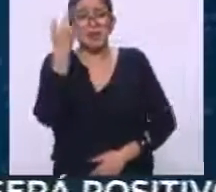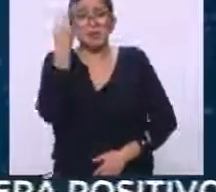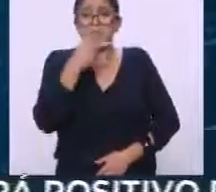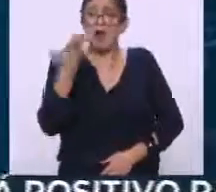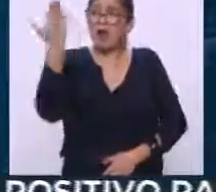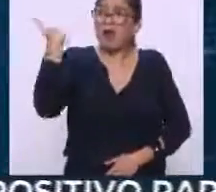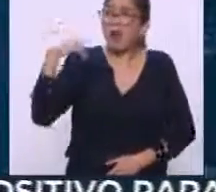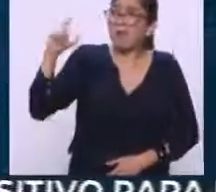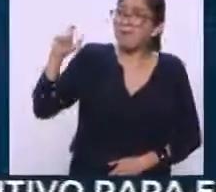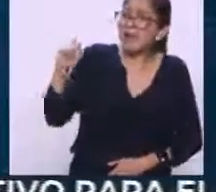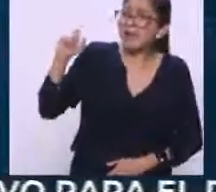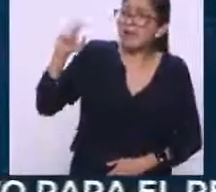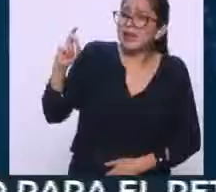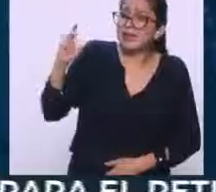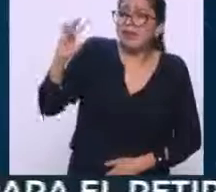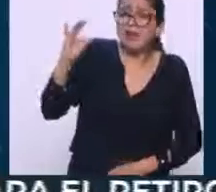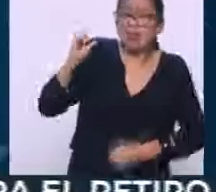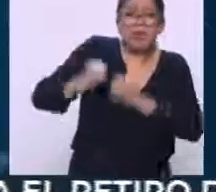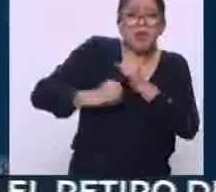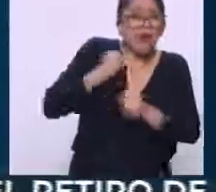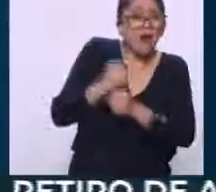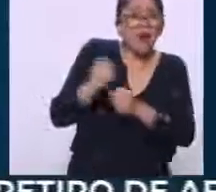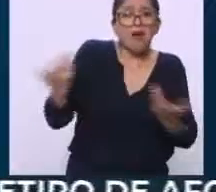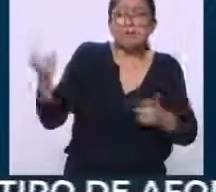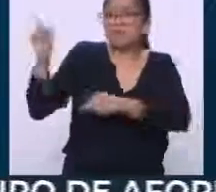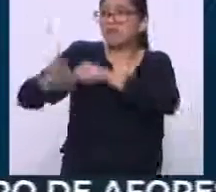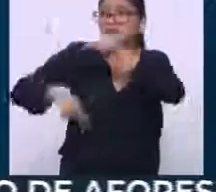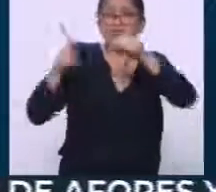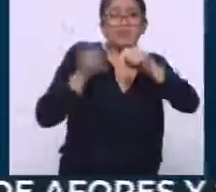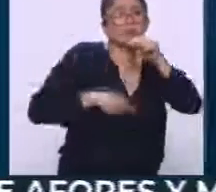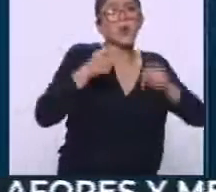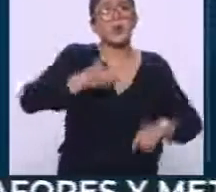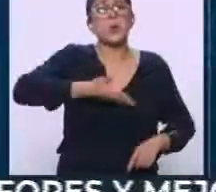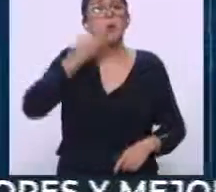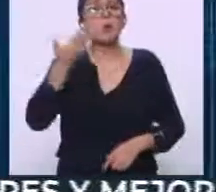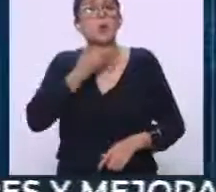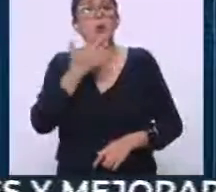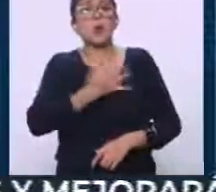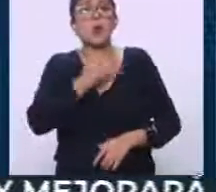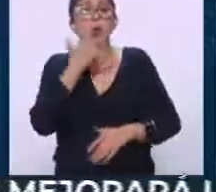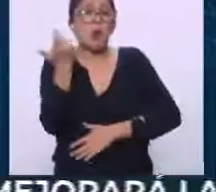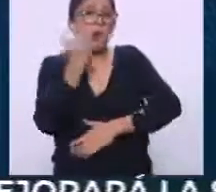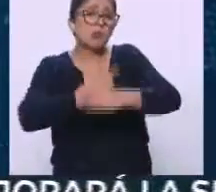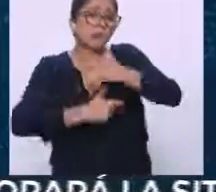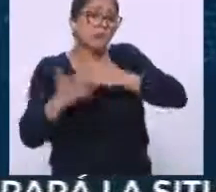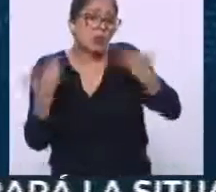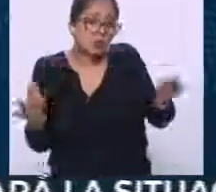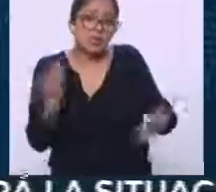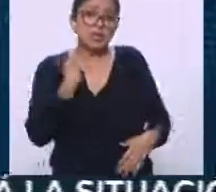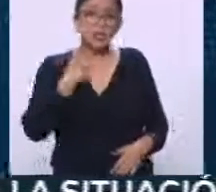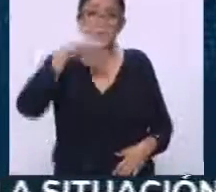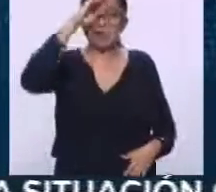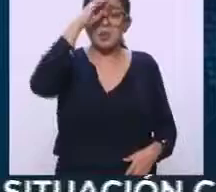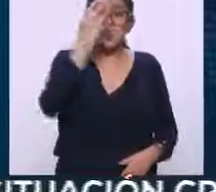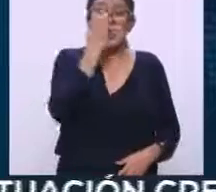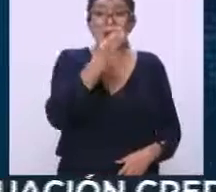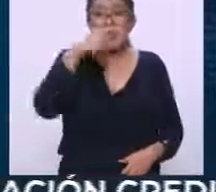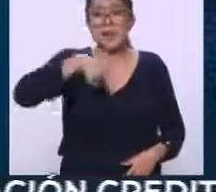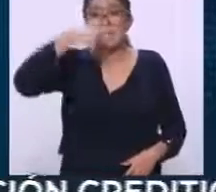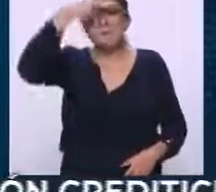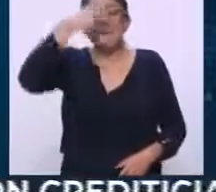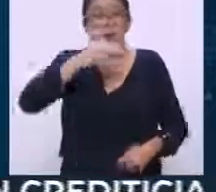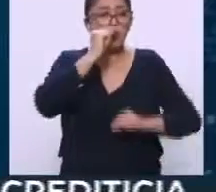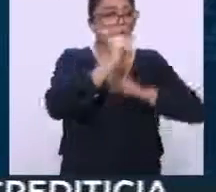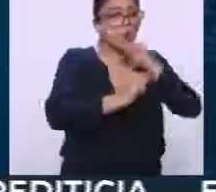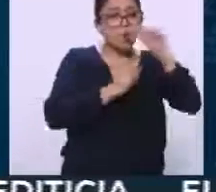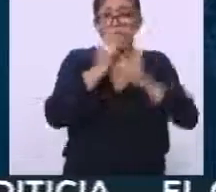Estado completamente desmantelado y de pues, corrupción y un montón de cosas, pues creo que este nuevo país lo estamos